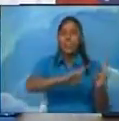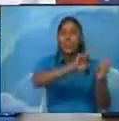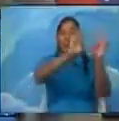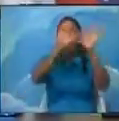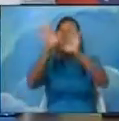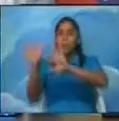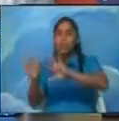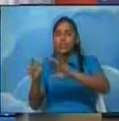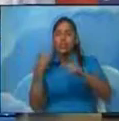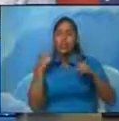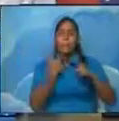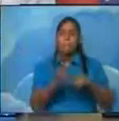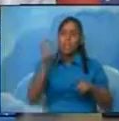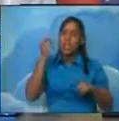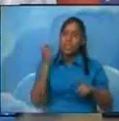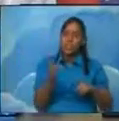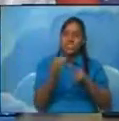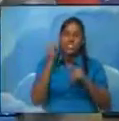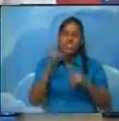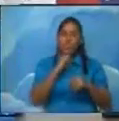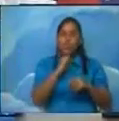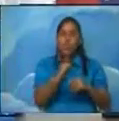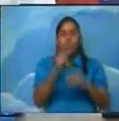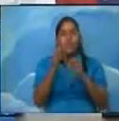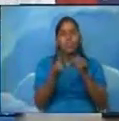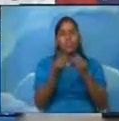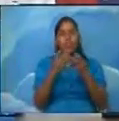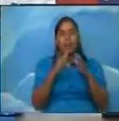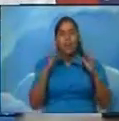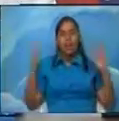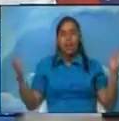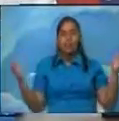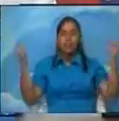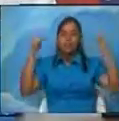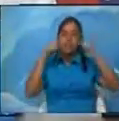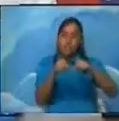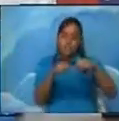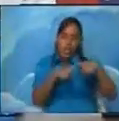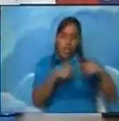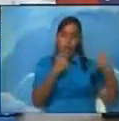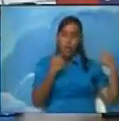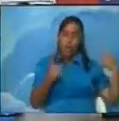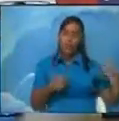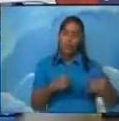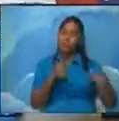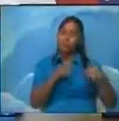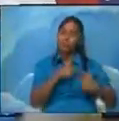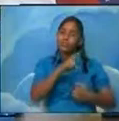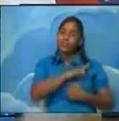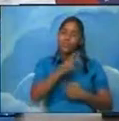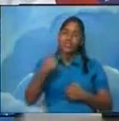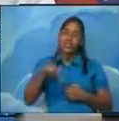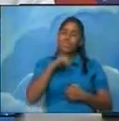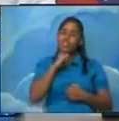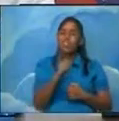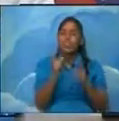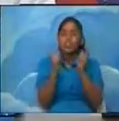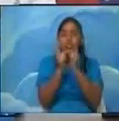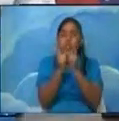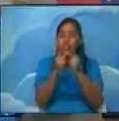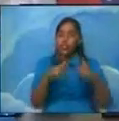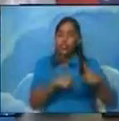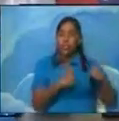universo. Pero siendo tan grande, se mete en el corazón de nosotros, que es un corazón tan